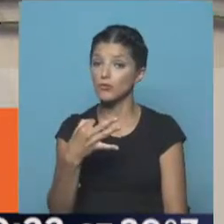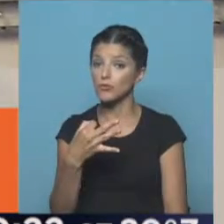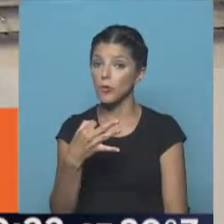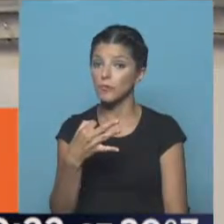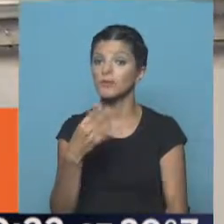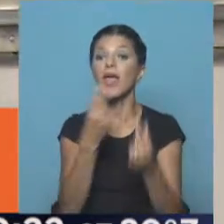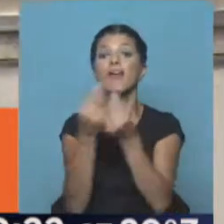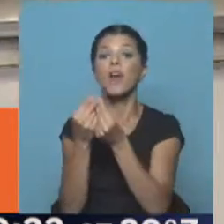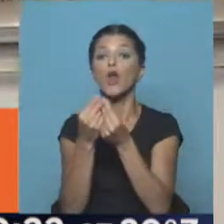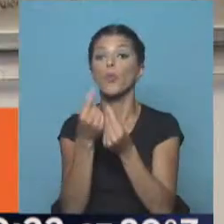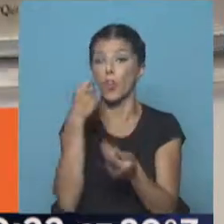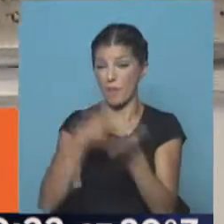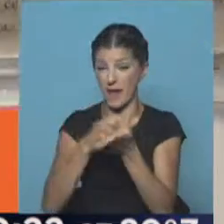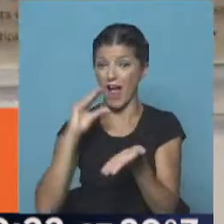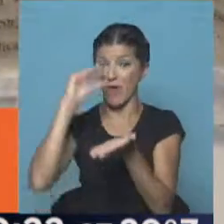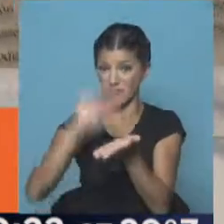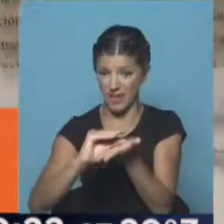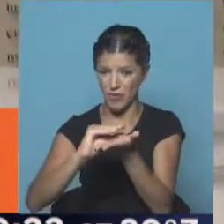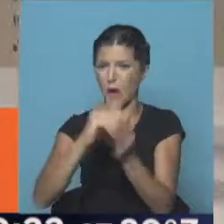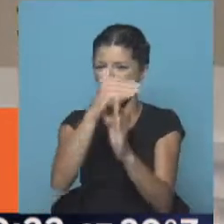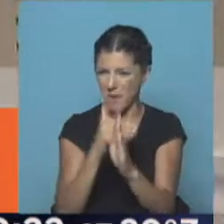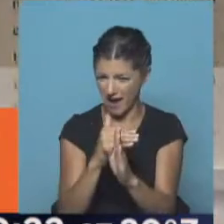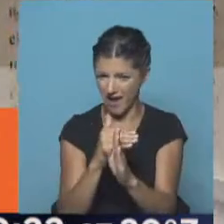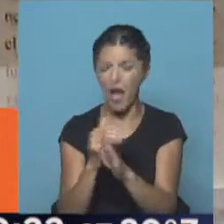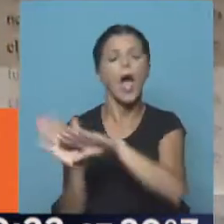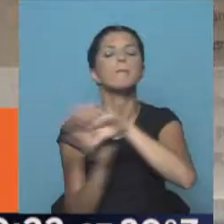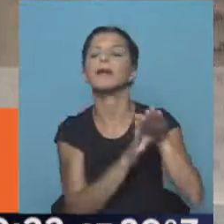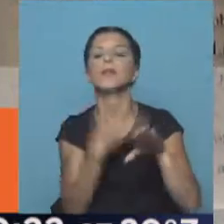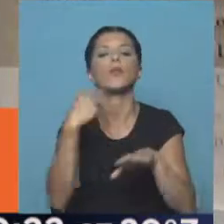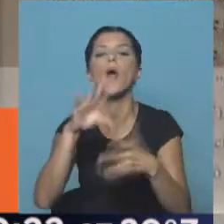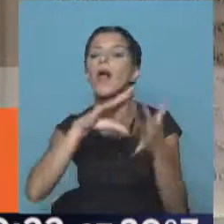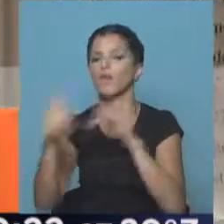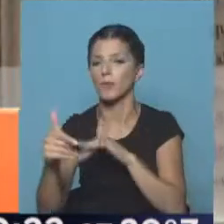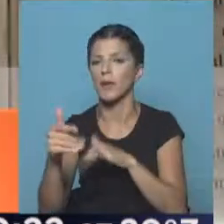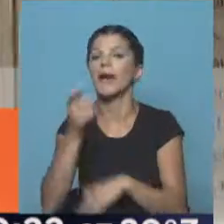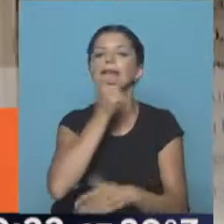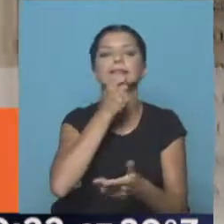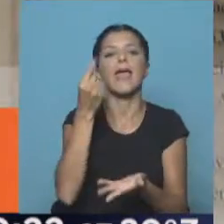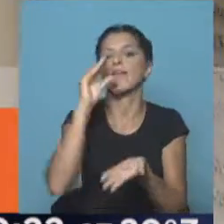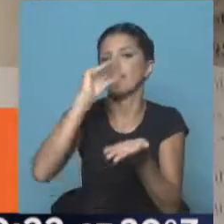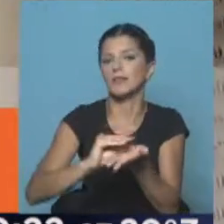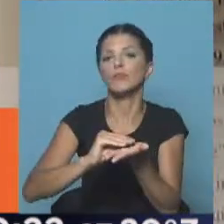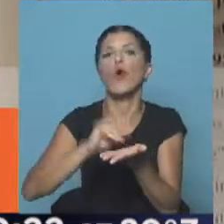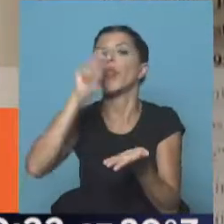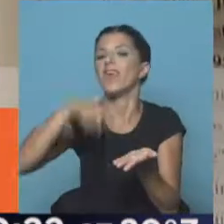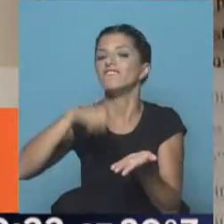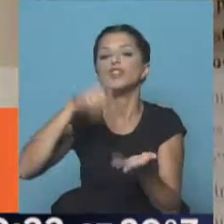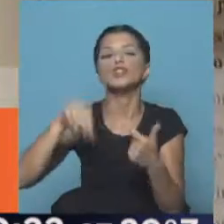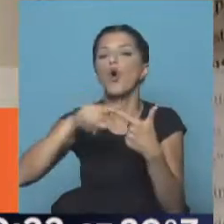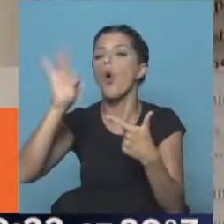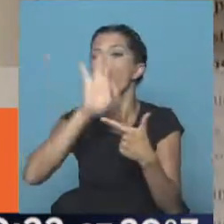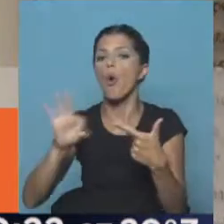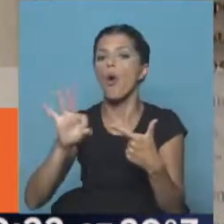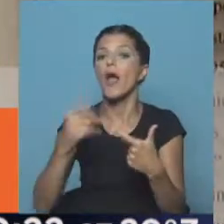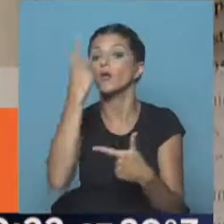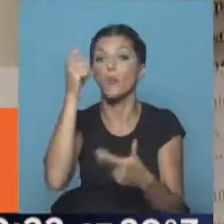del precio contado, independientemente de cuál sea la forma de efectuarlo, ya sea efectivo, débito, una tarjeta en